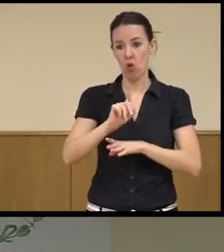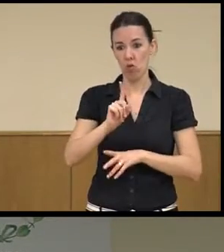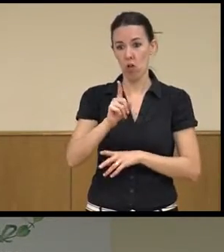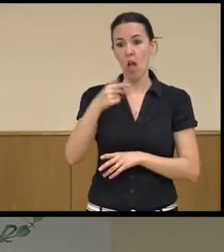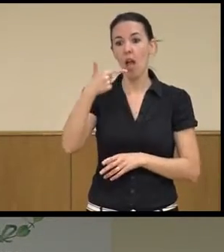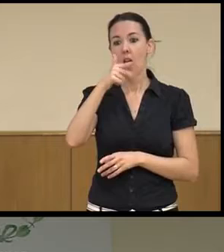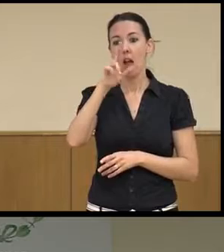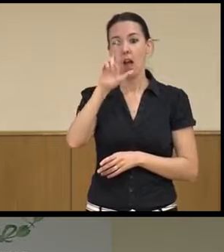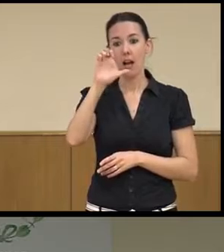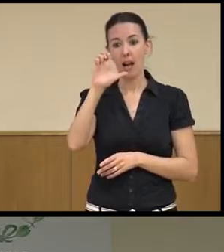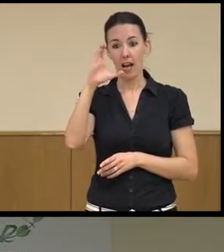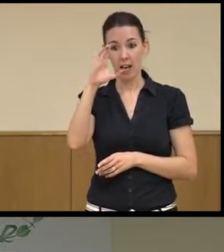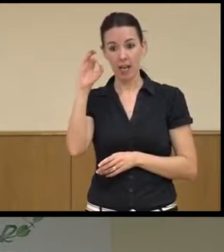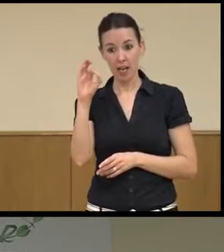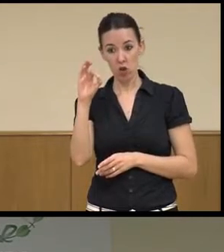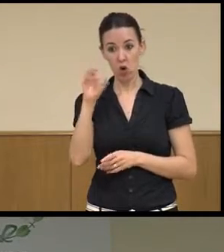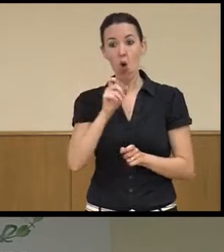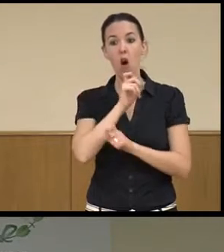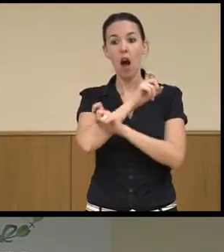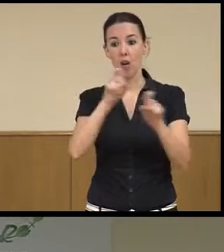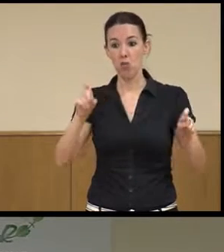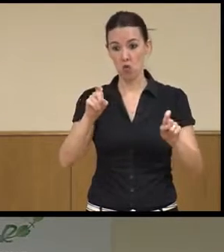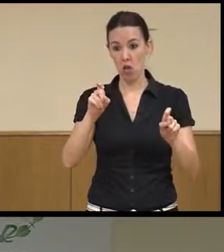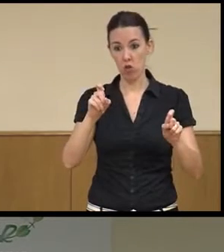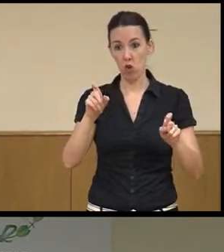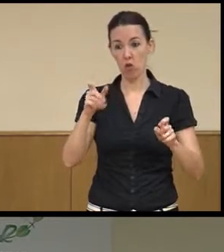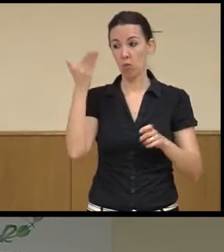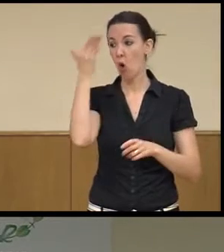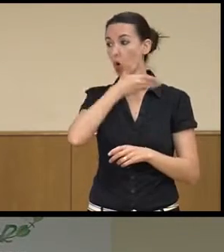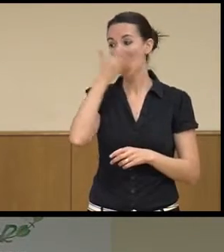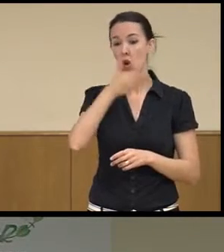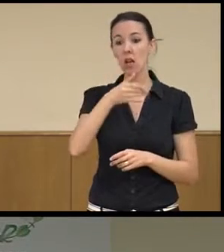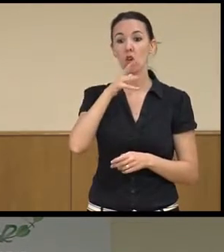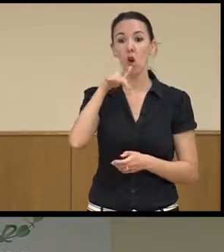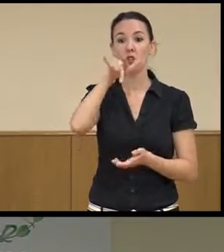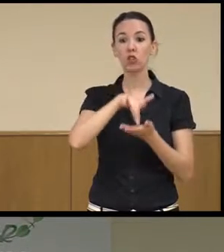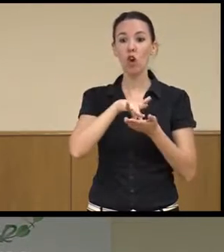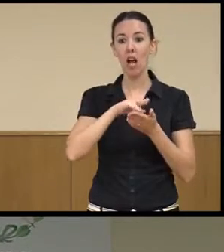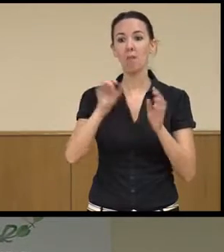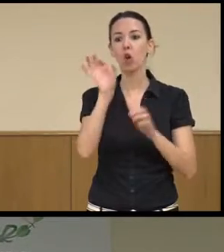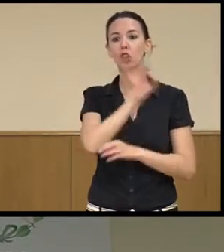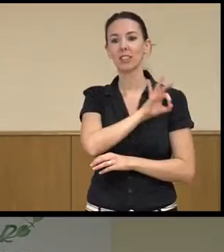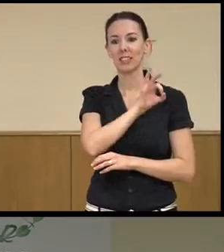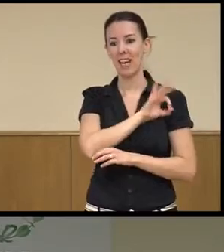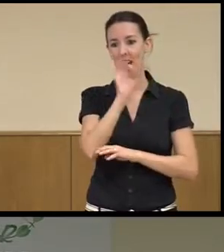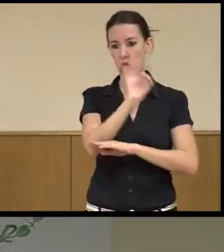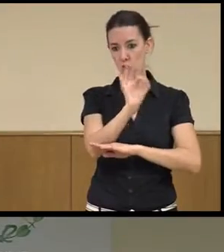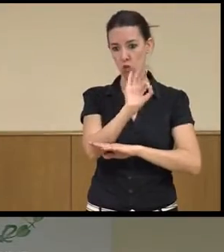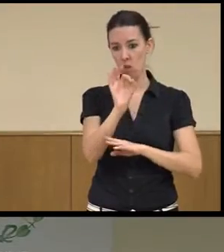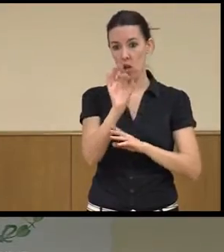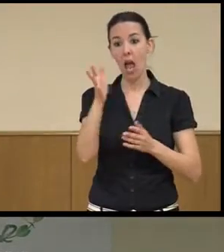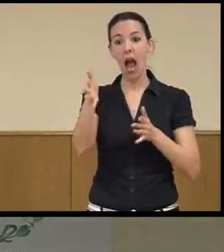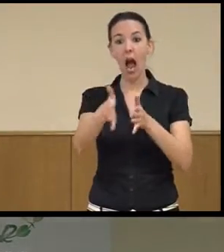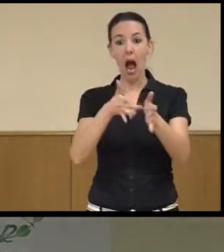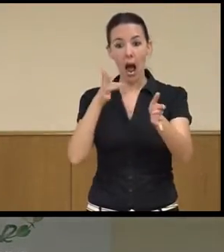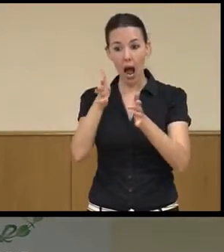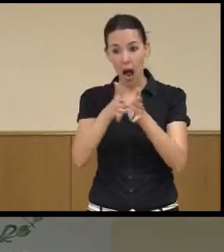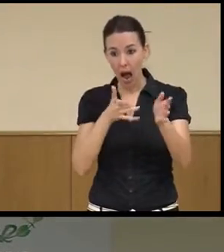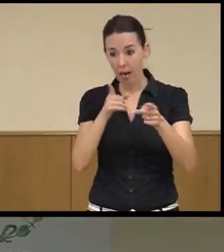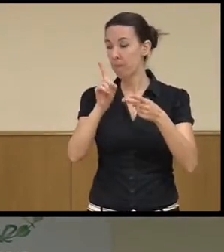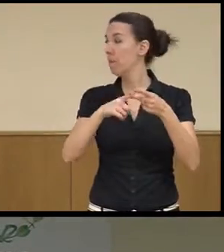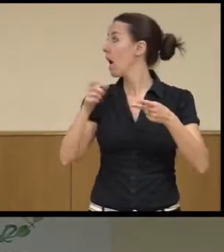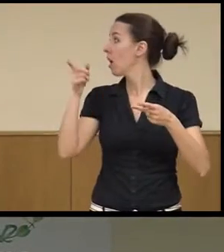esta anunciación que perteneció al Colegio Doña María de Aragón, el edificio que hoy alberga el Senado, introdujo junto al arpa, el laúd